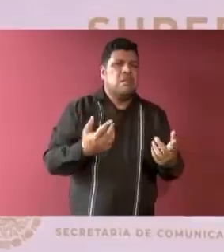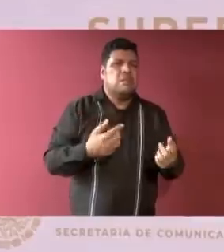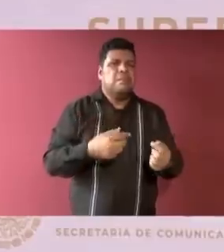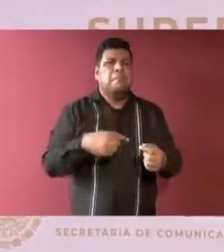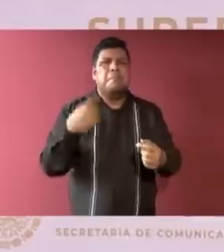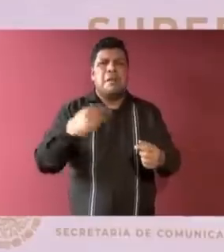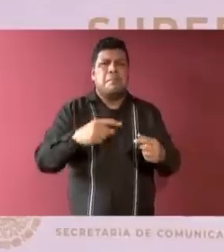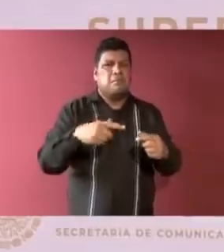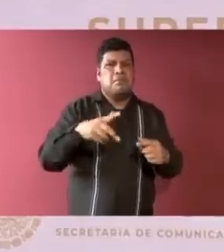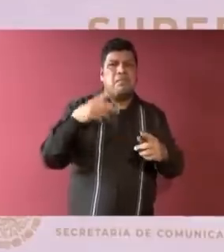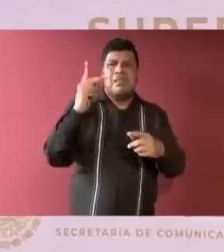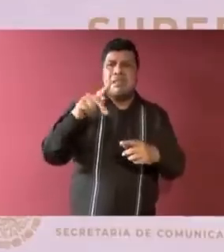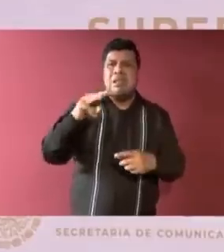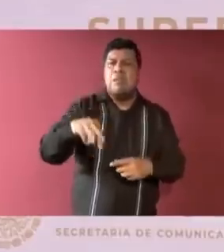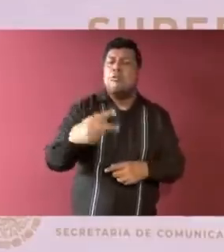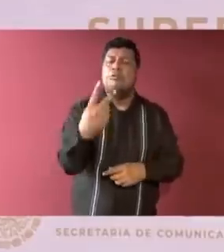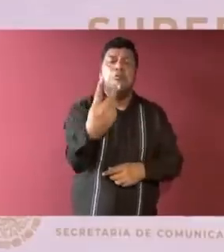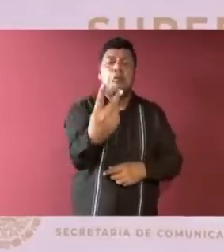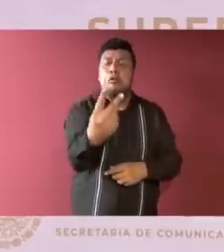de 2 kilómetros.